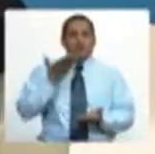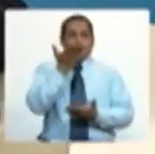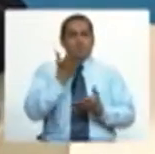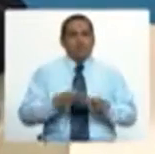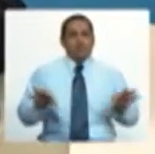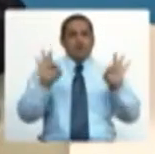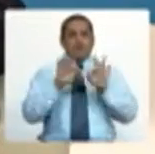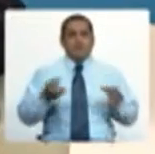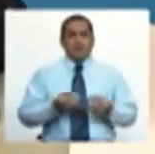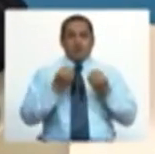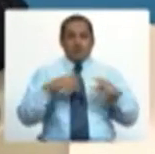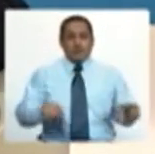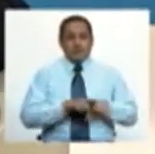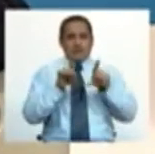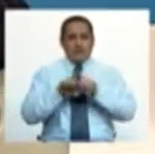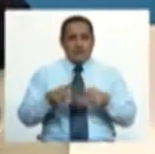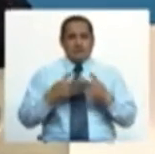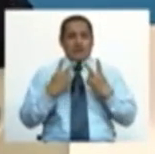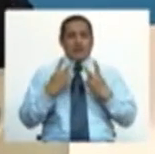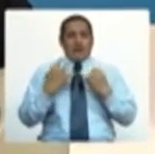Tan importante que no solamente hay